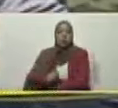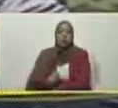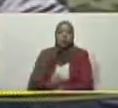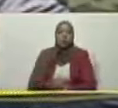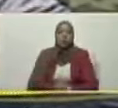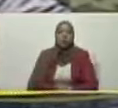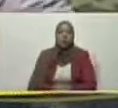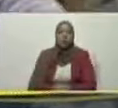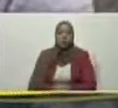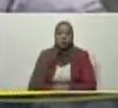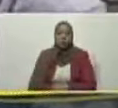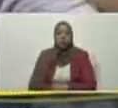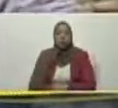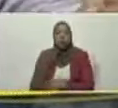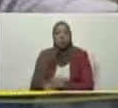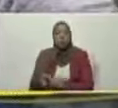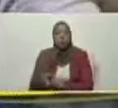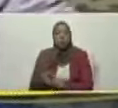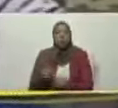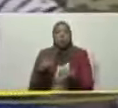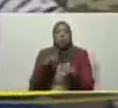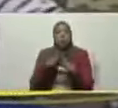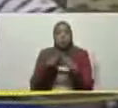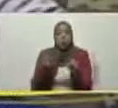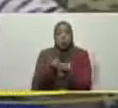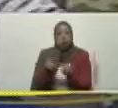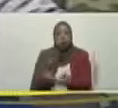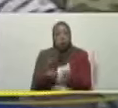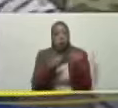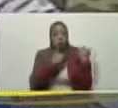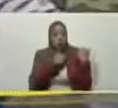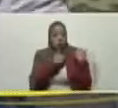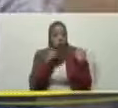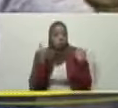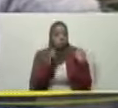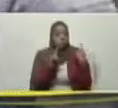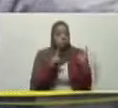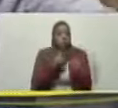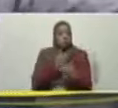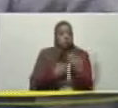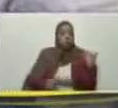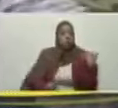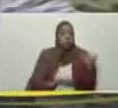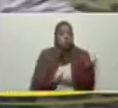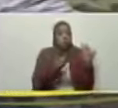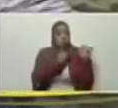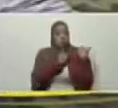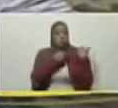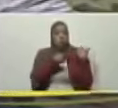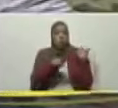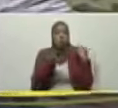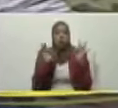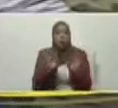Mayor General Loquivi, usted ante mí tiene toda la responsabilidad. No hay ninguna autoridad por encima de